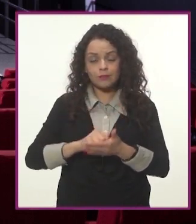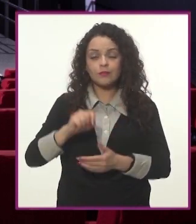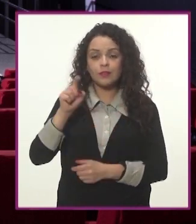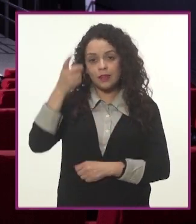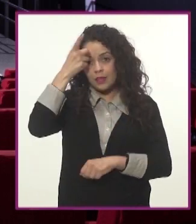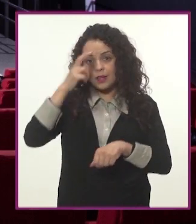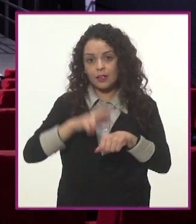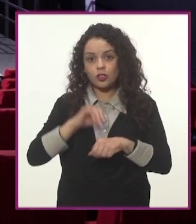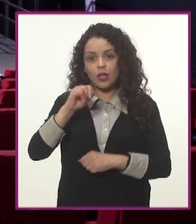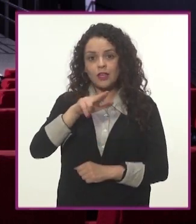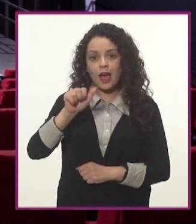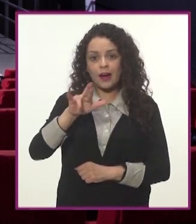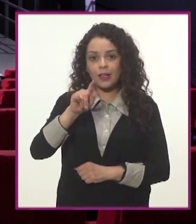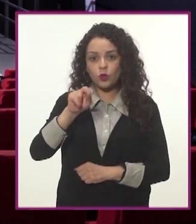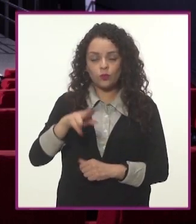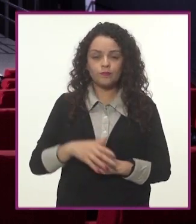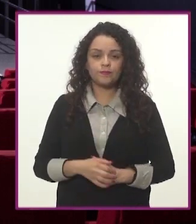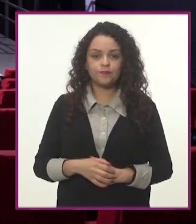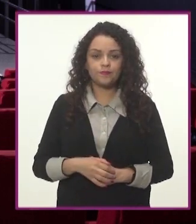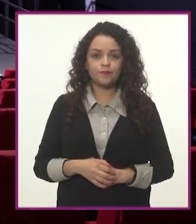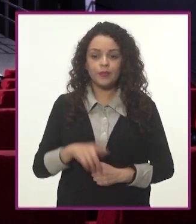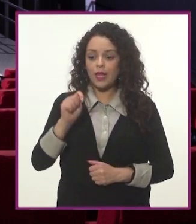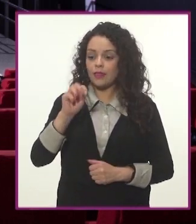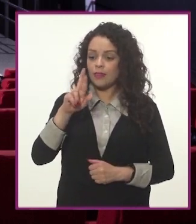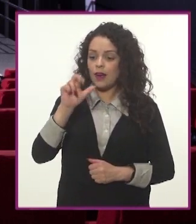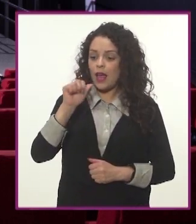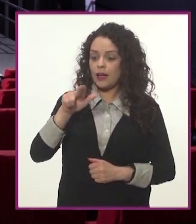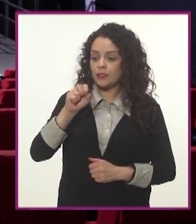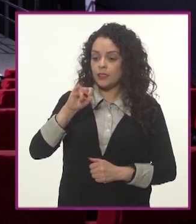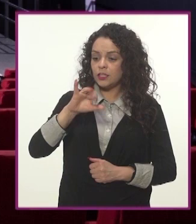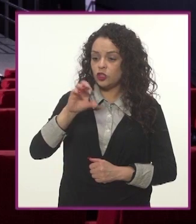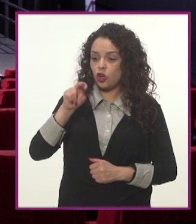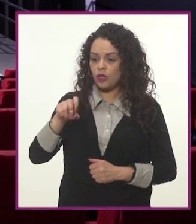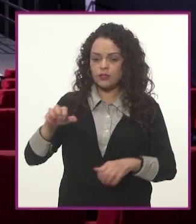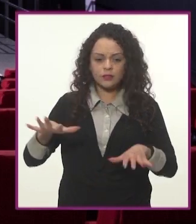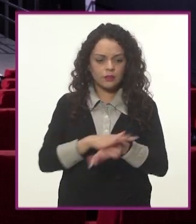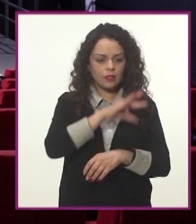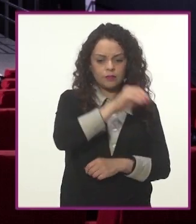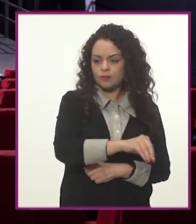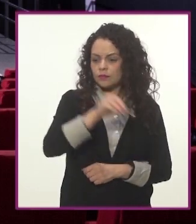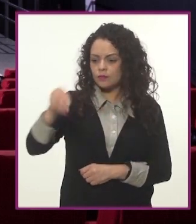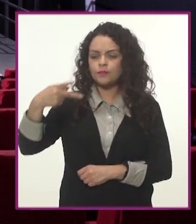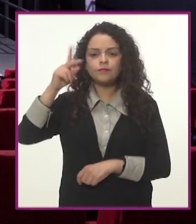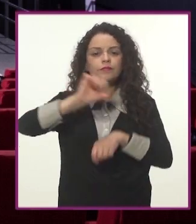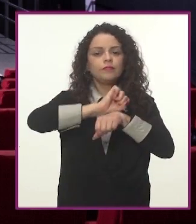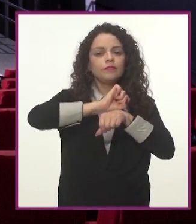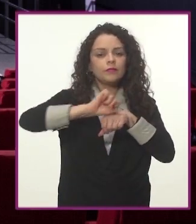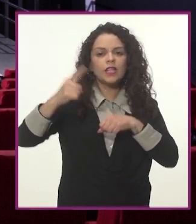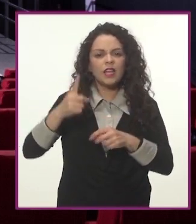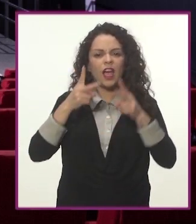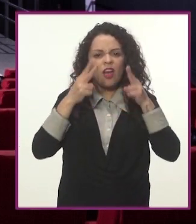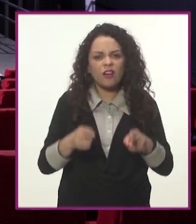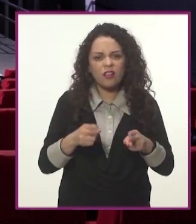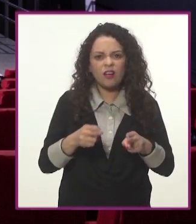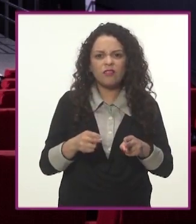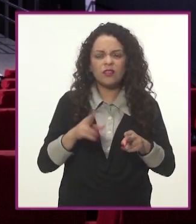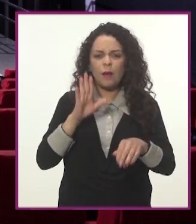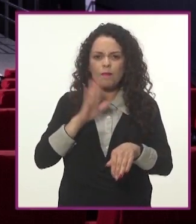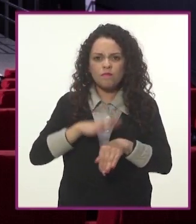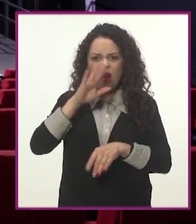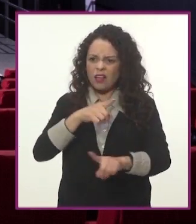Las transiciones también sirven para pasar de un plano a otro, pero de una forma más sutil que el corte directo. Y también hay diferentes